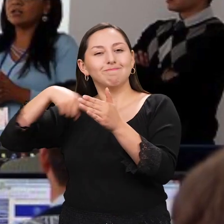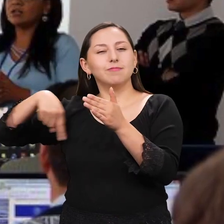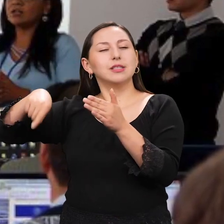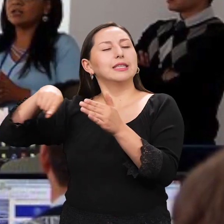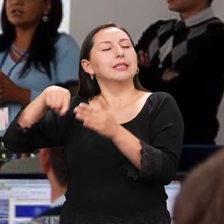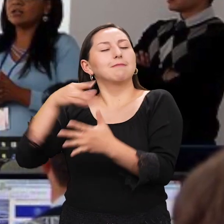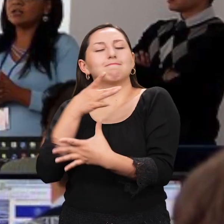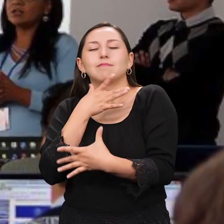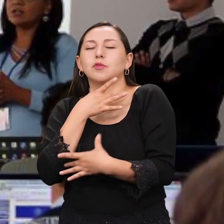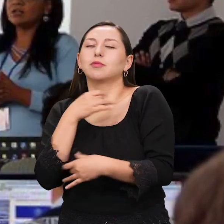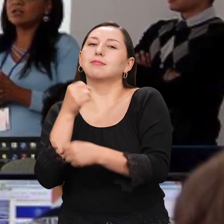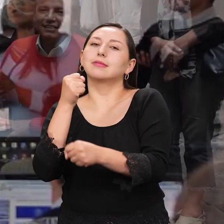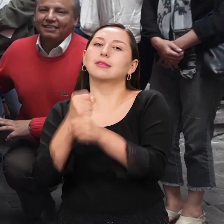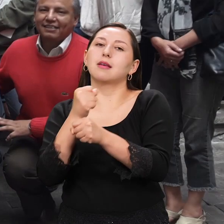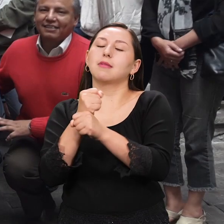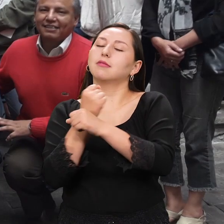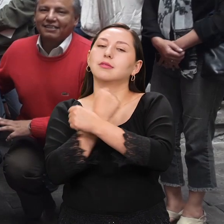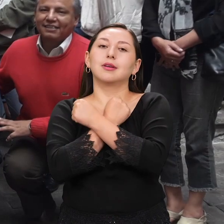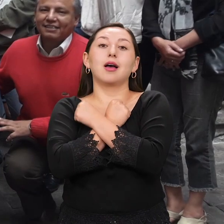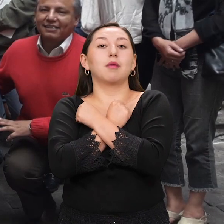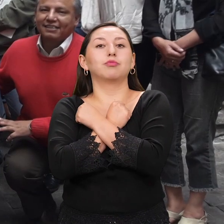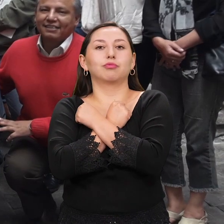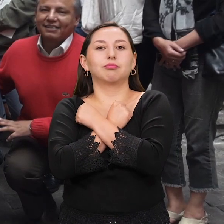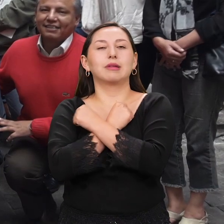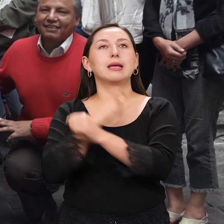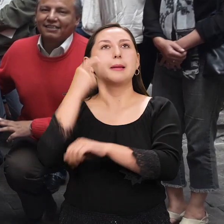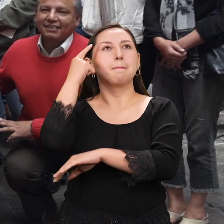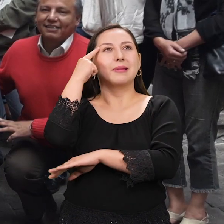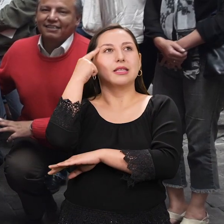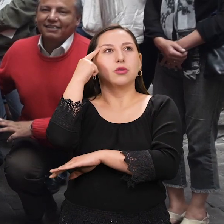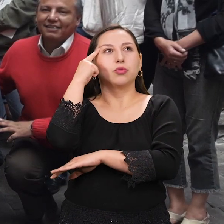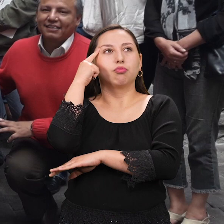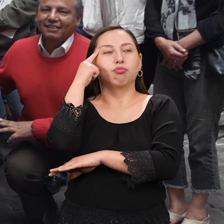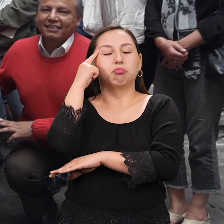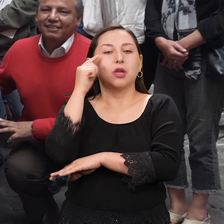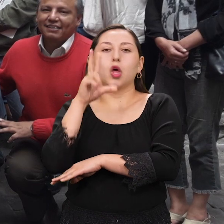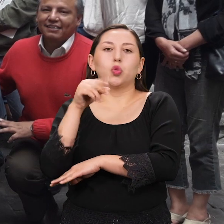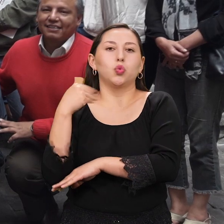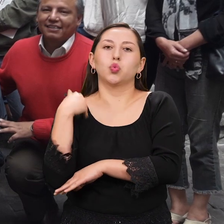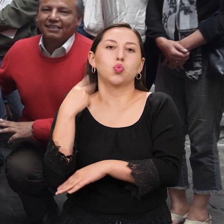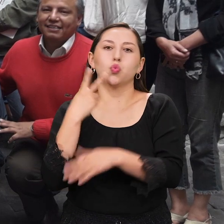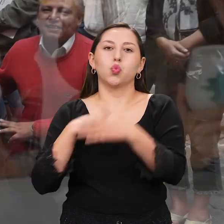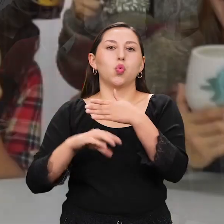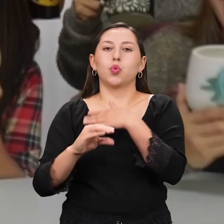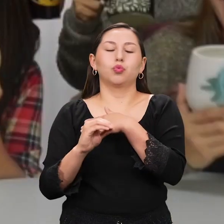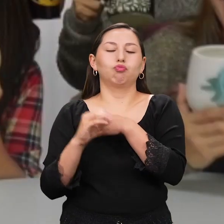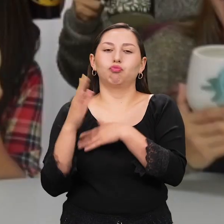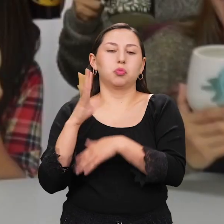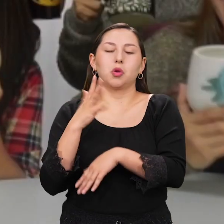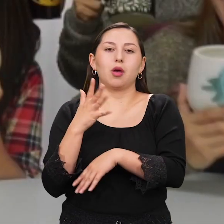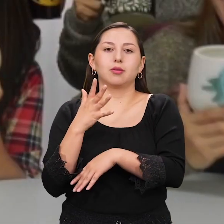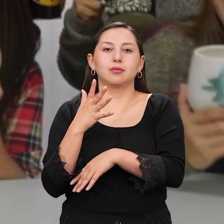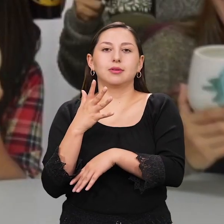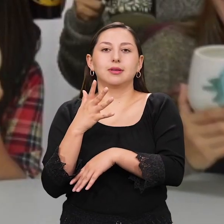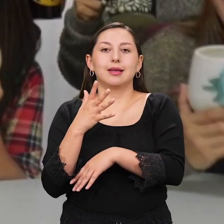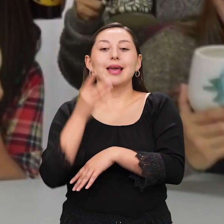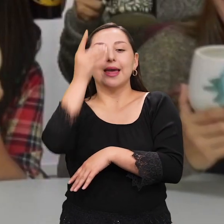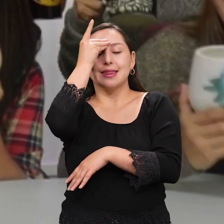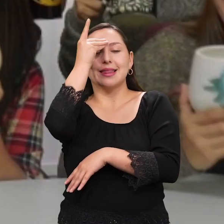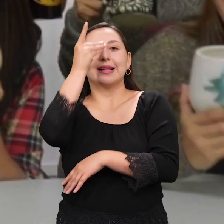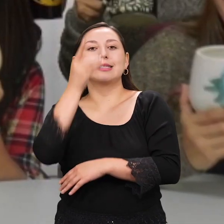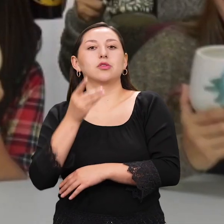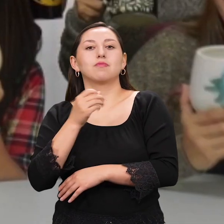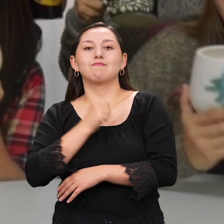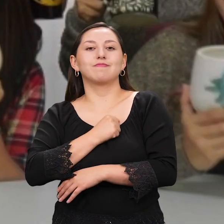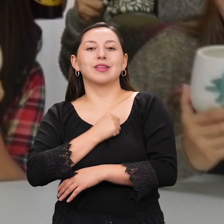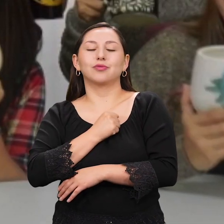pieza fundamental de mi vida. Incluso he llegado a pensar que si fuese madre no podría ser la profesora que soy. Y creo que esa fue una decisión